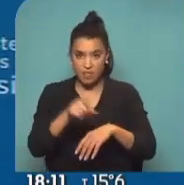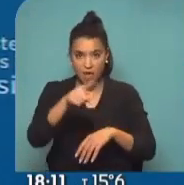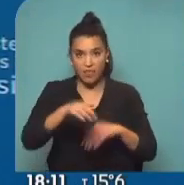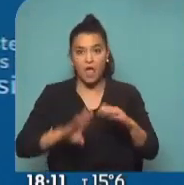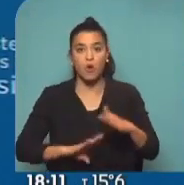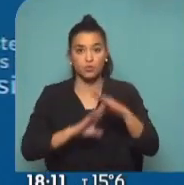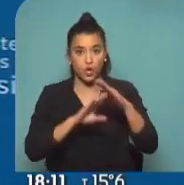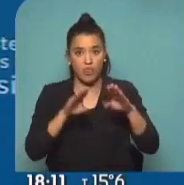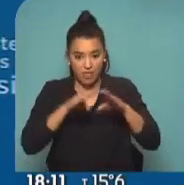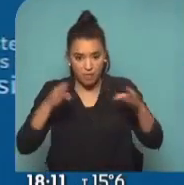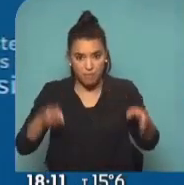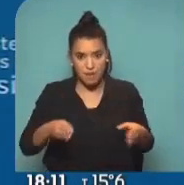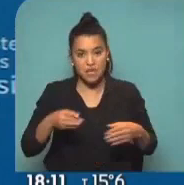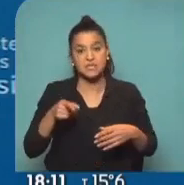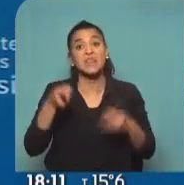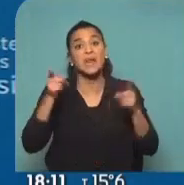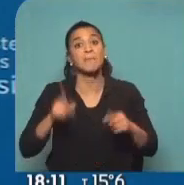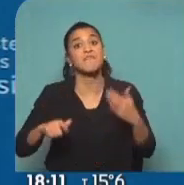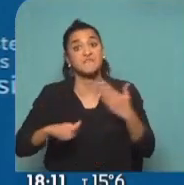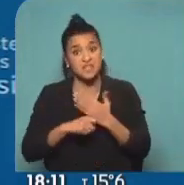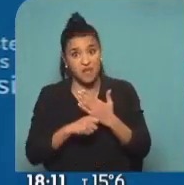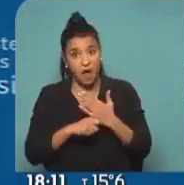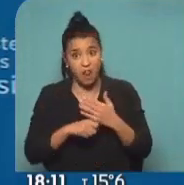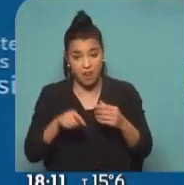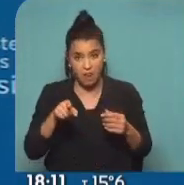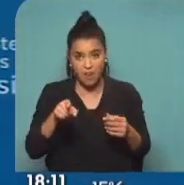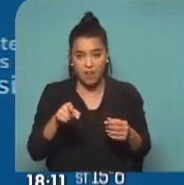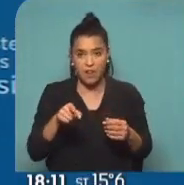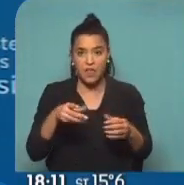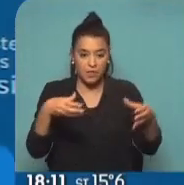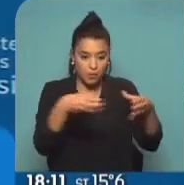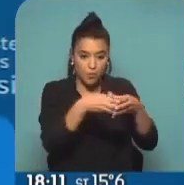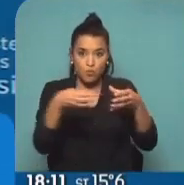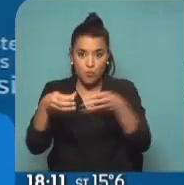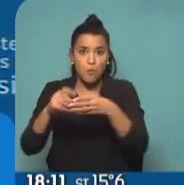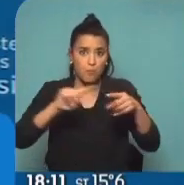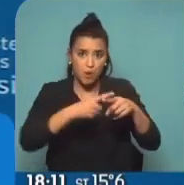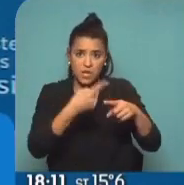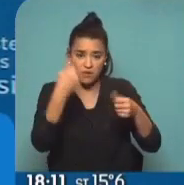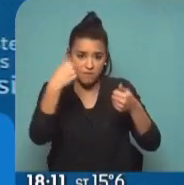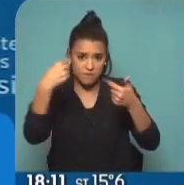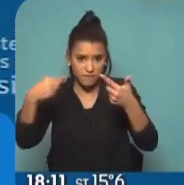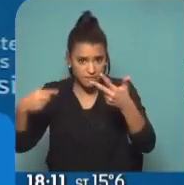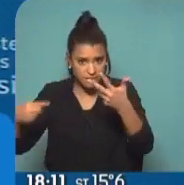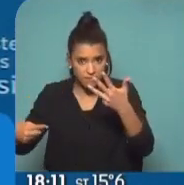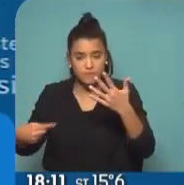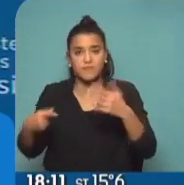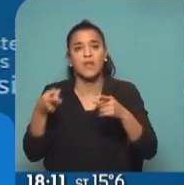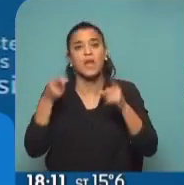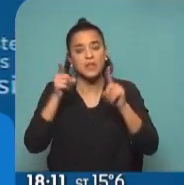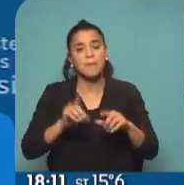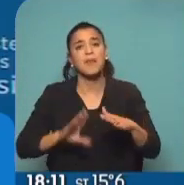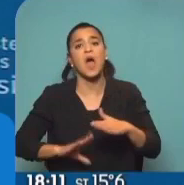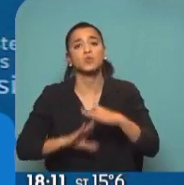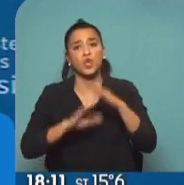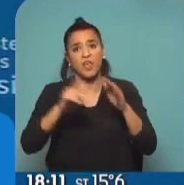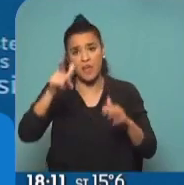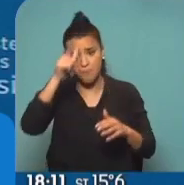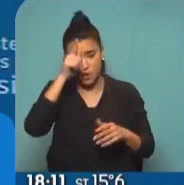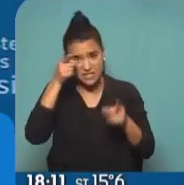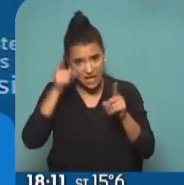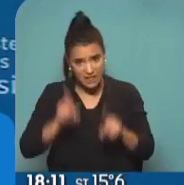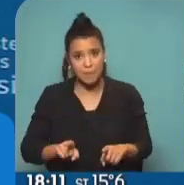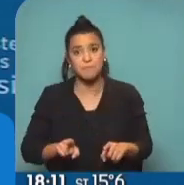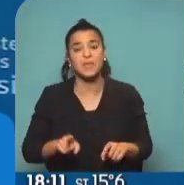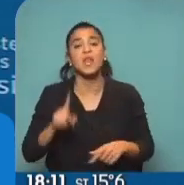mesa, también por supuesto a los fiscales de los distintos partidos políticos, a las autoridades judiciales y a todos los miembros del